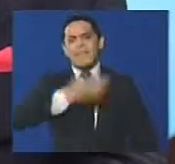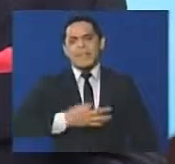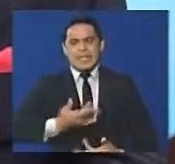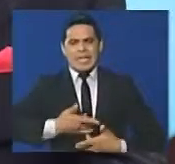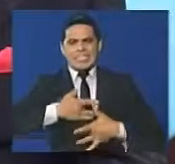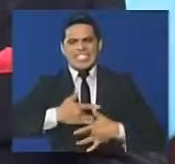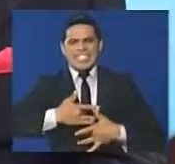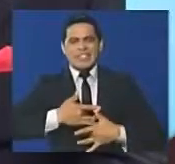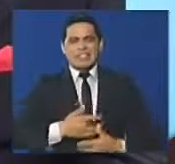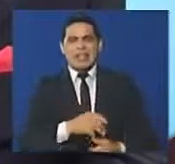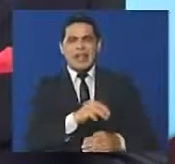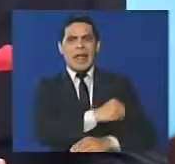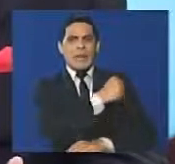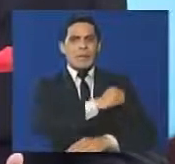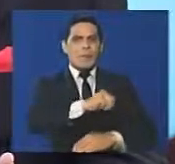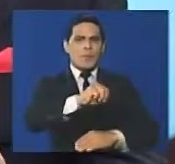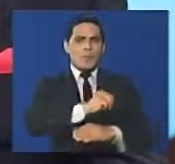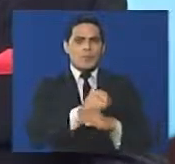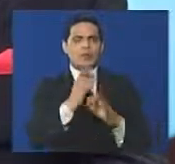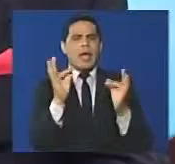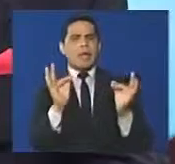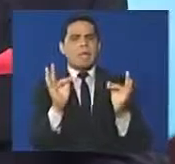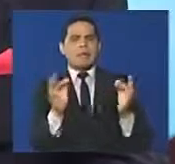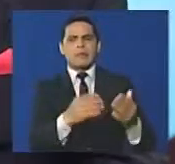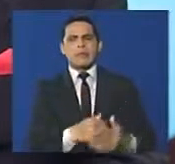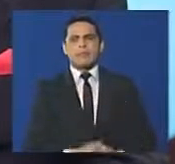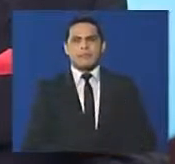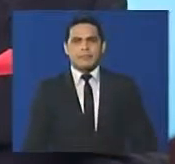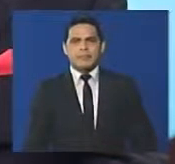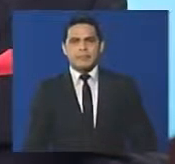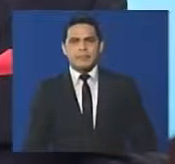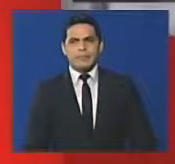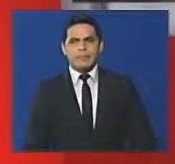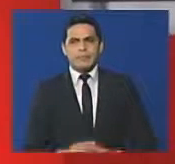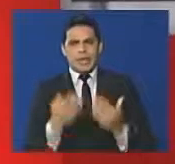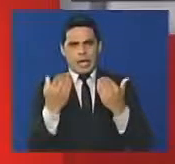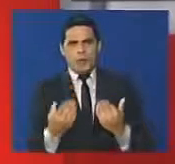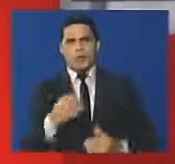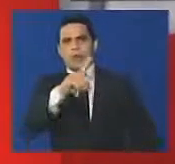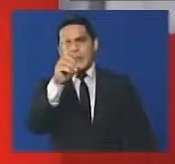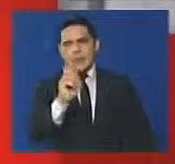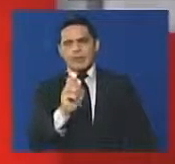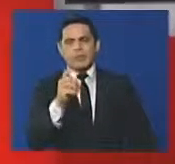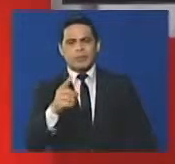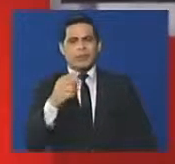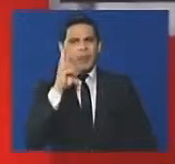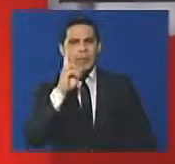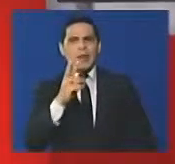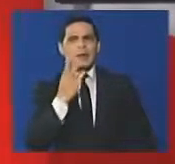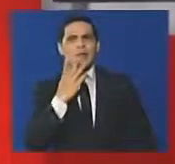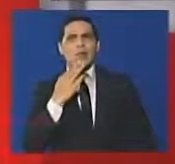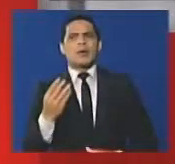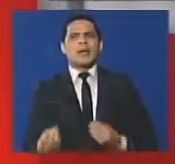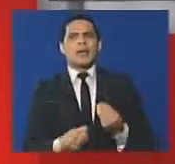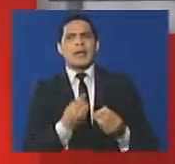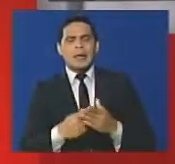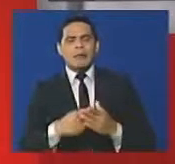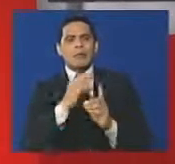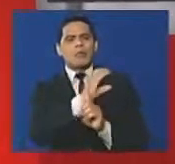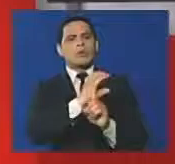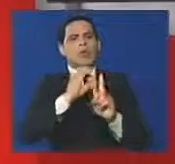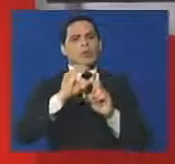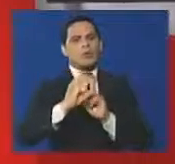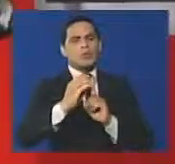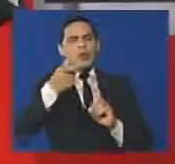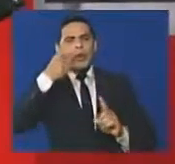la música, es algo tan especial. Ahora, cuando uno observa el quehacer y el devenir cultural de